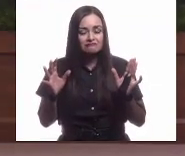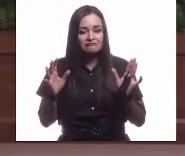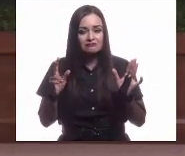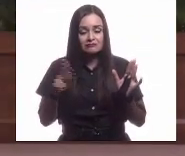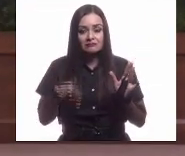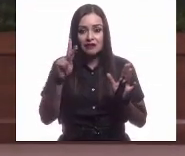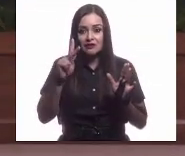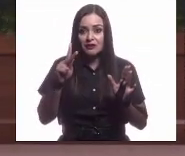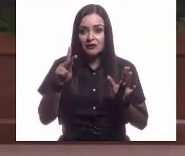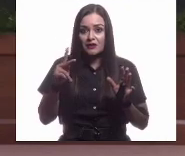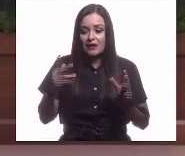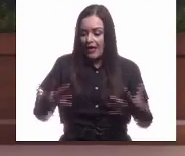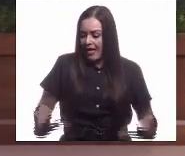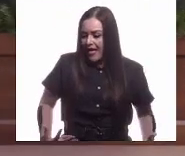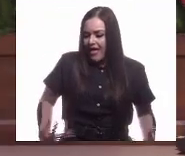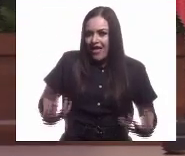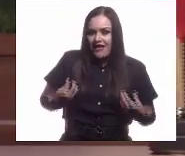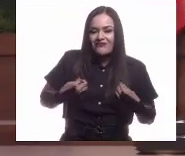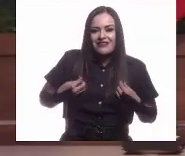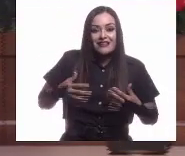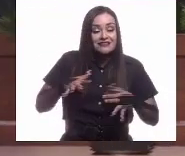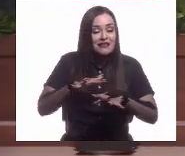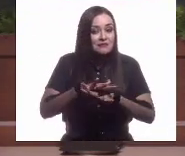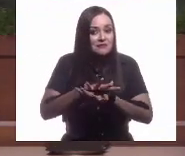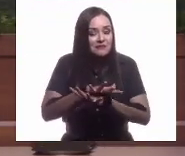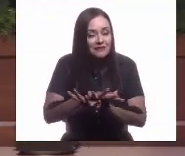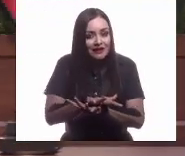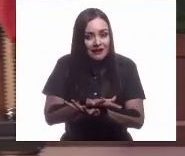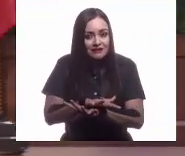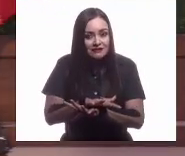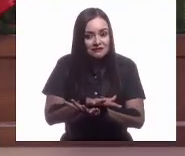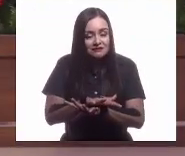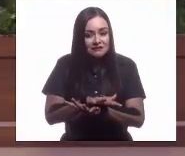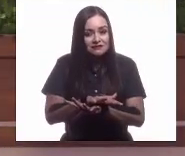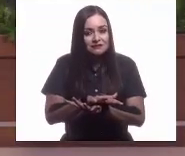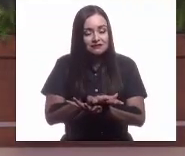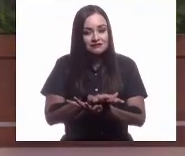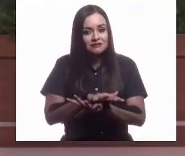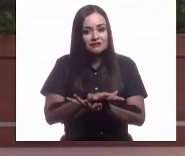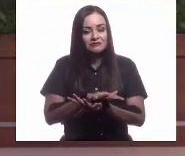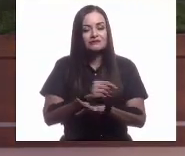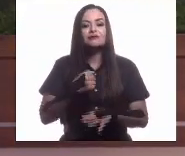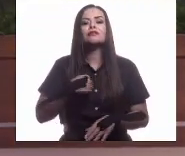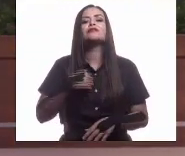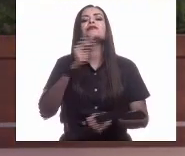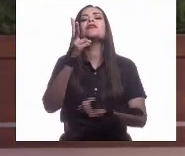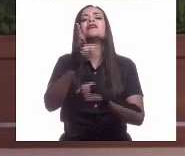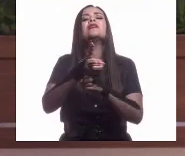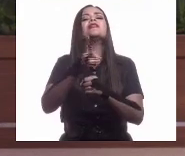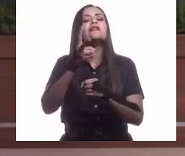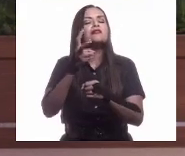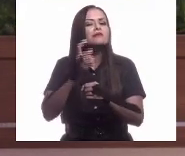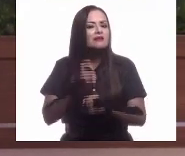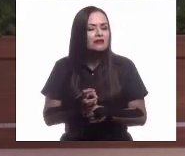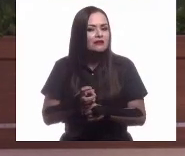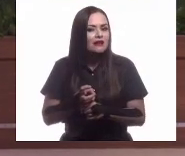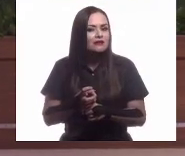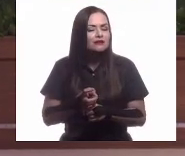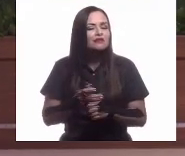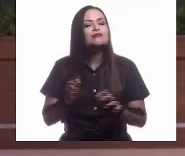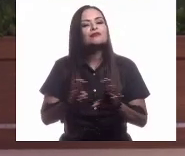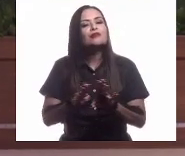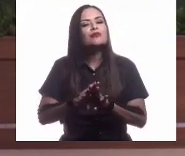vidas cambiadas que le dan razón de ser a lo que hacemos. Quiero invitarlos a conocer algunos de los